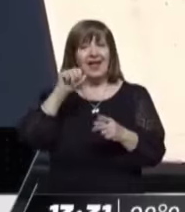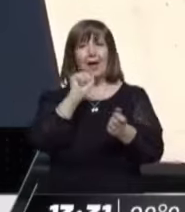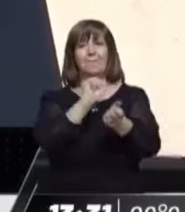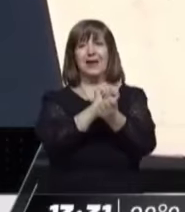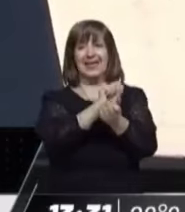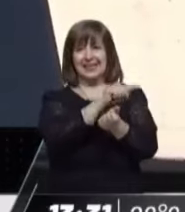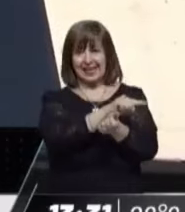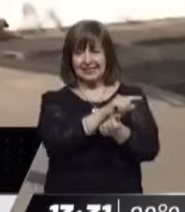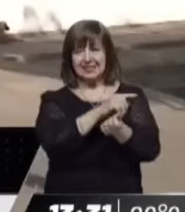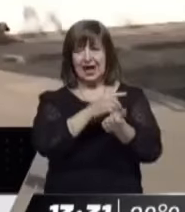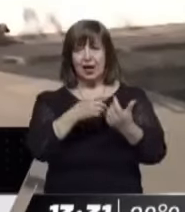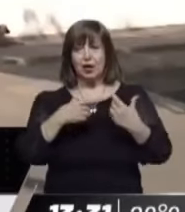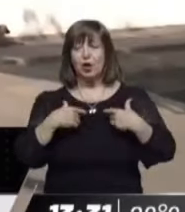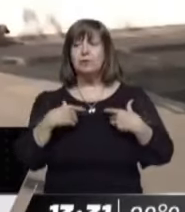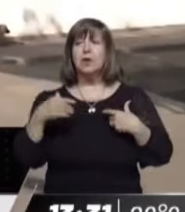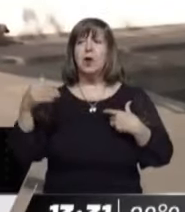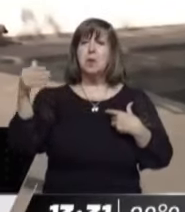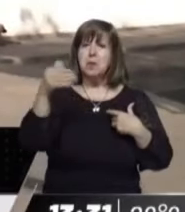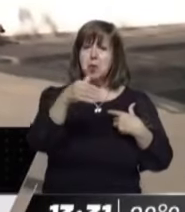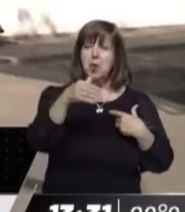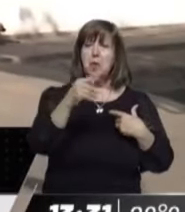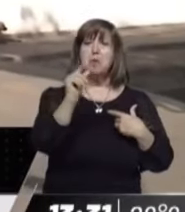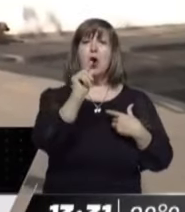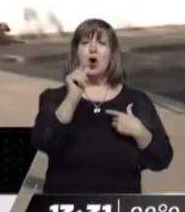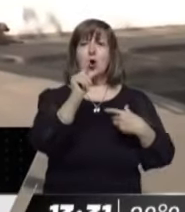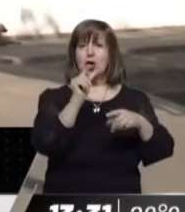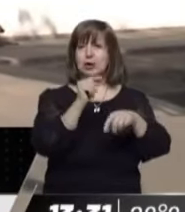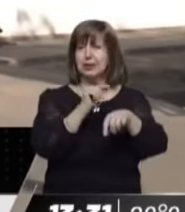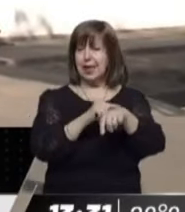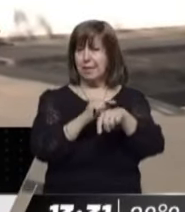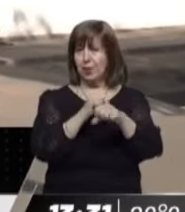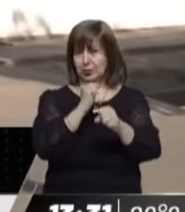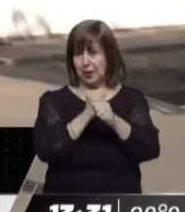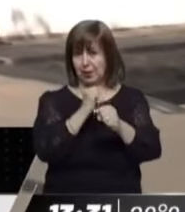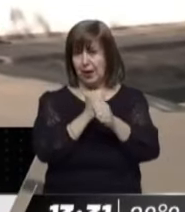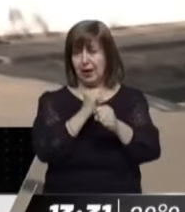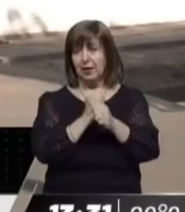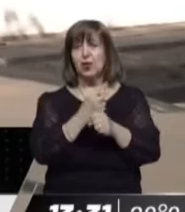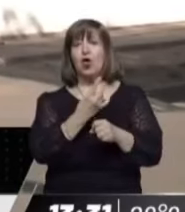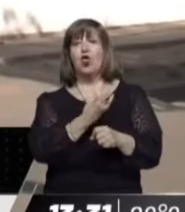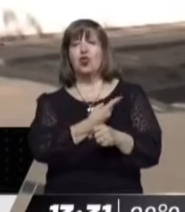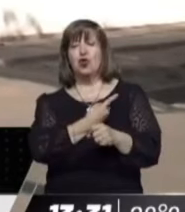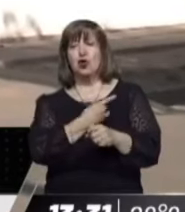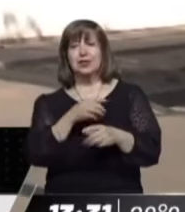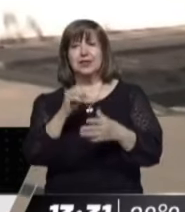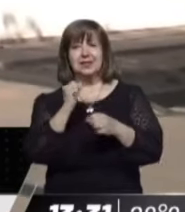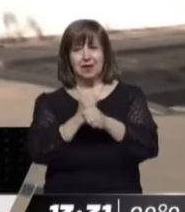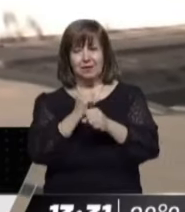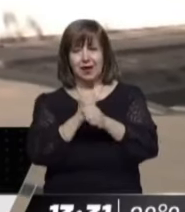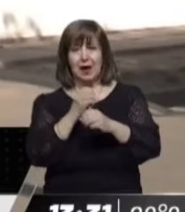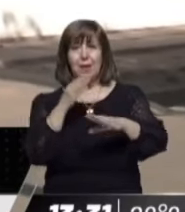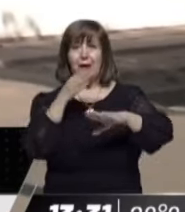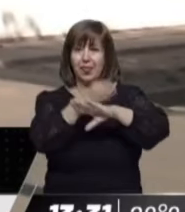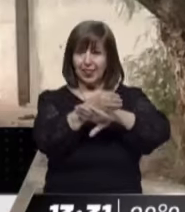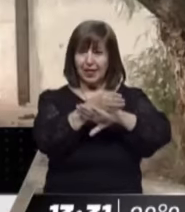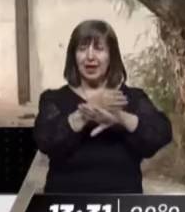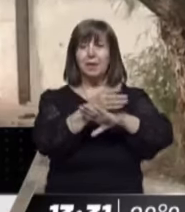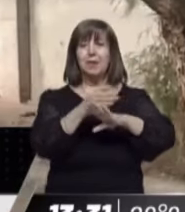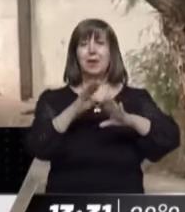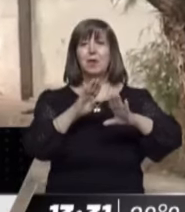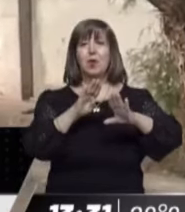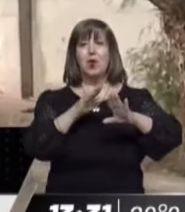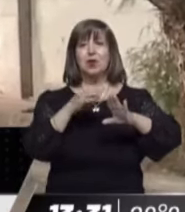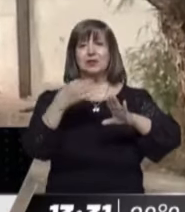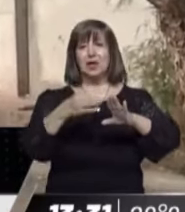uniformado llevaba poco tiempo en la fuerza penitenciaria se estaba desempeñando en el sector de seguridad externa de la prisión ubicada hacia el oeste del